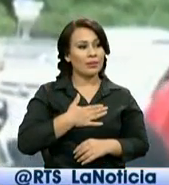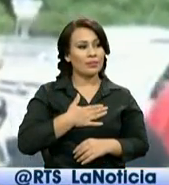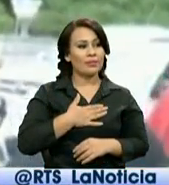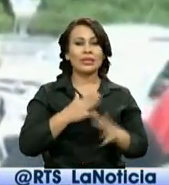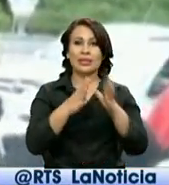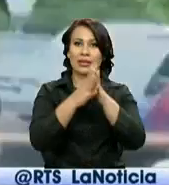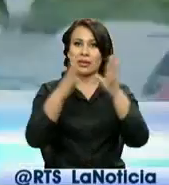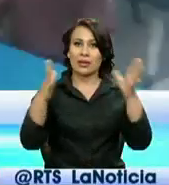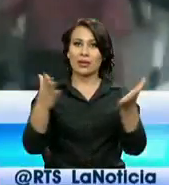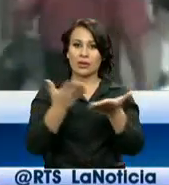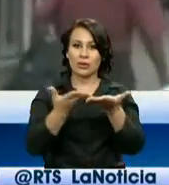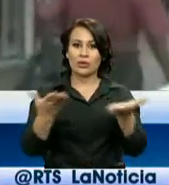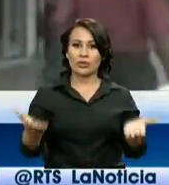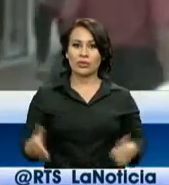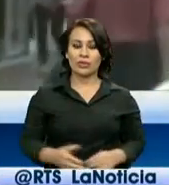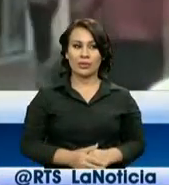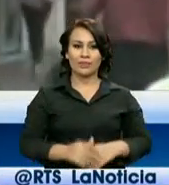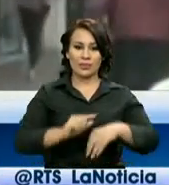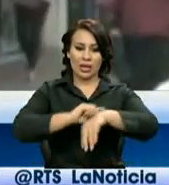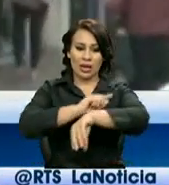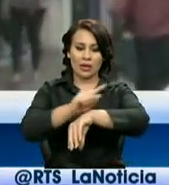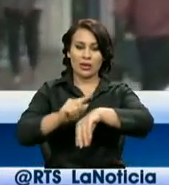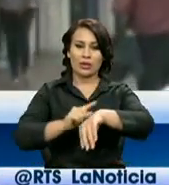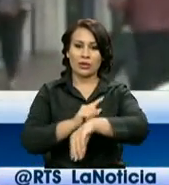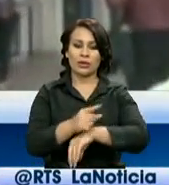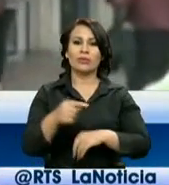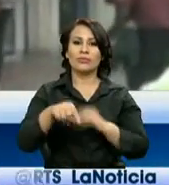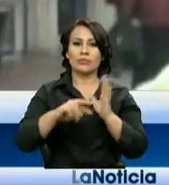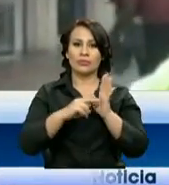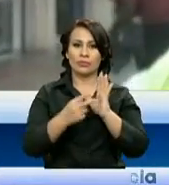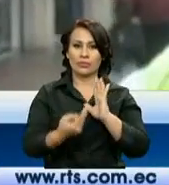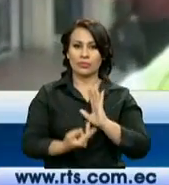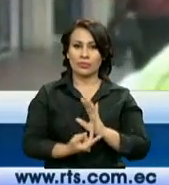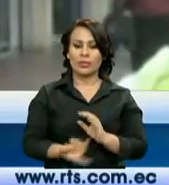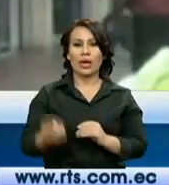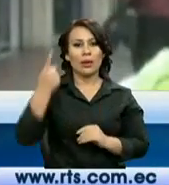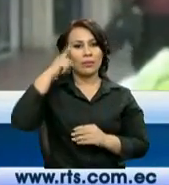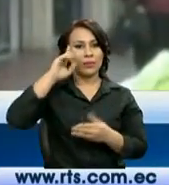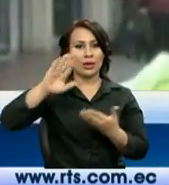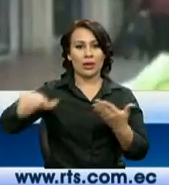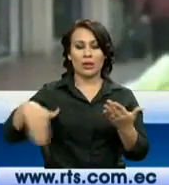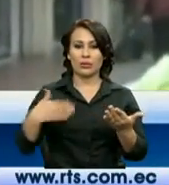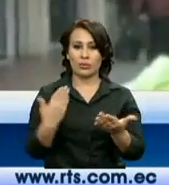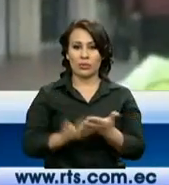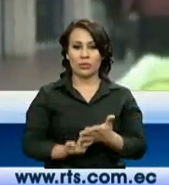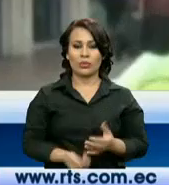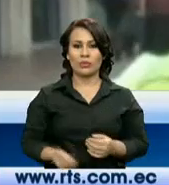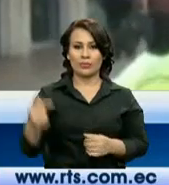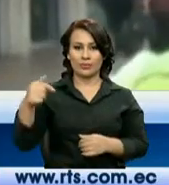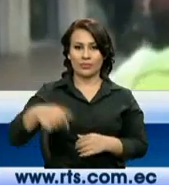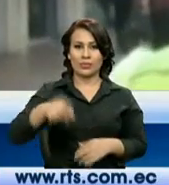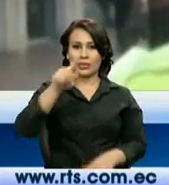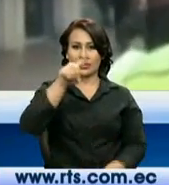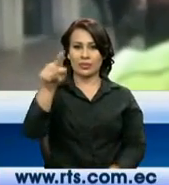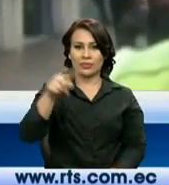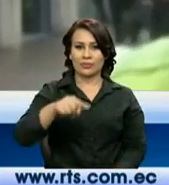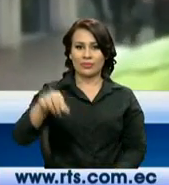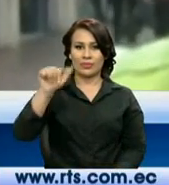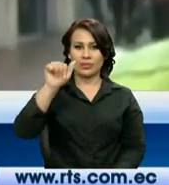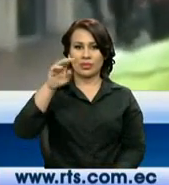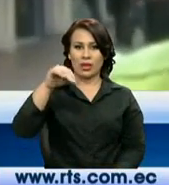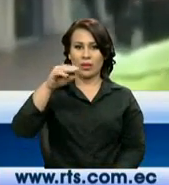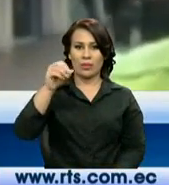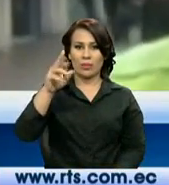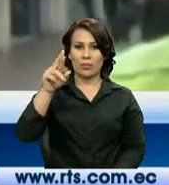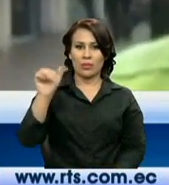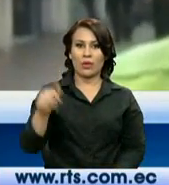cosa que hay el reloj ahí. El reloj es un atractivo turístico para todos, le digo, aquí en Zamora Chinchipe, especialmente para la gente